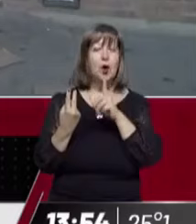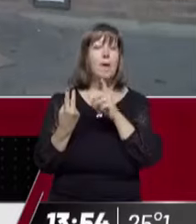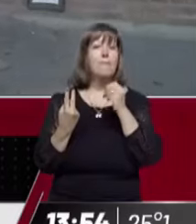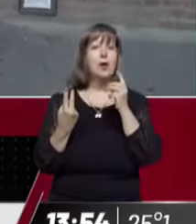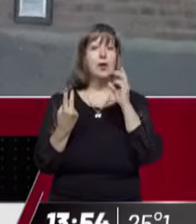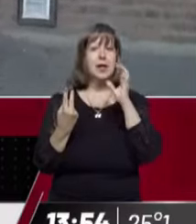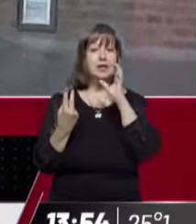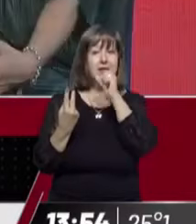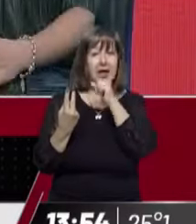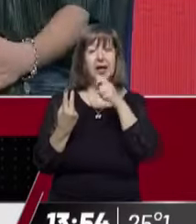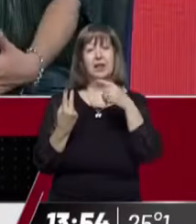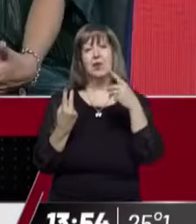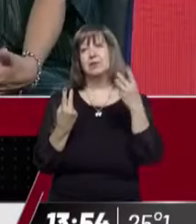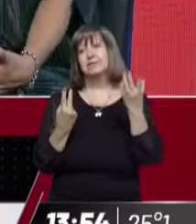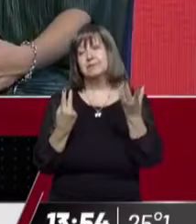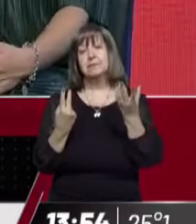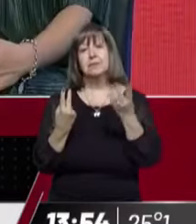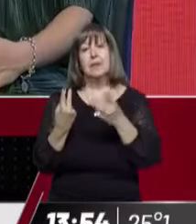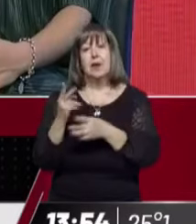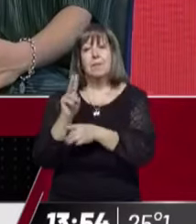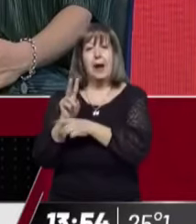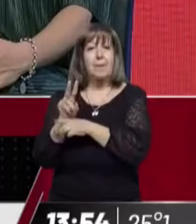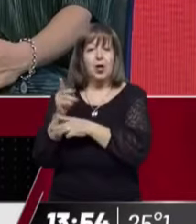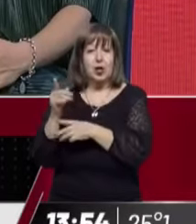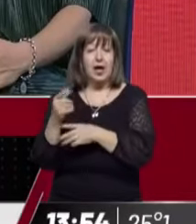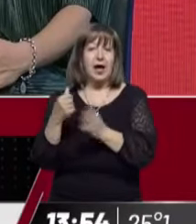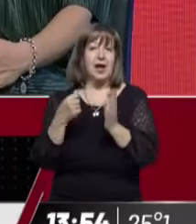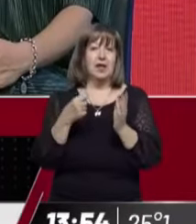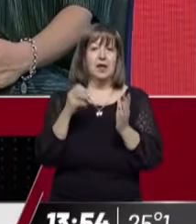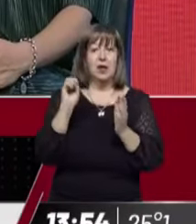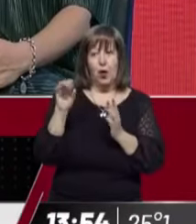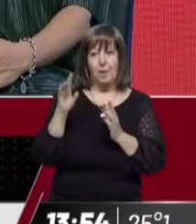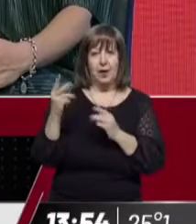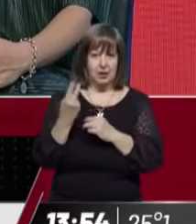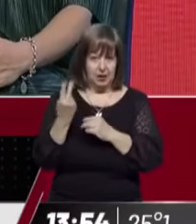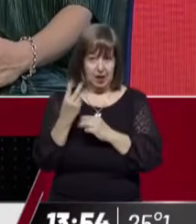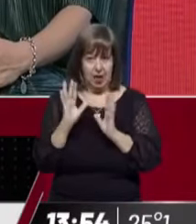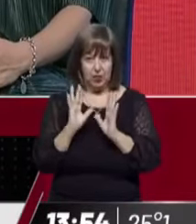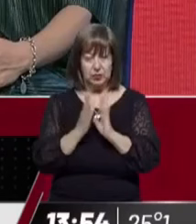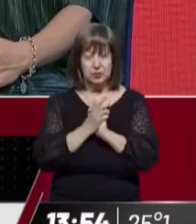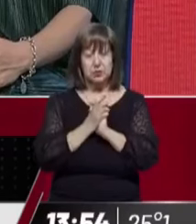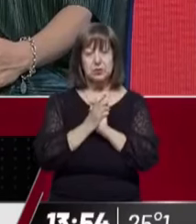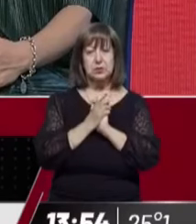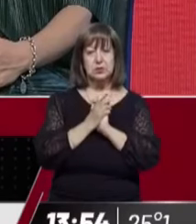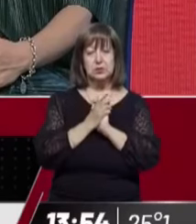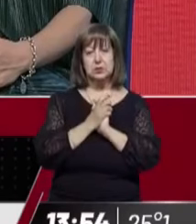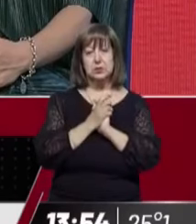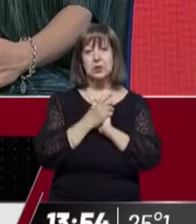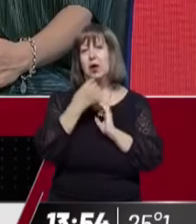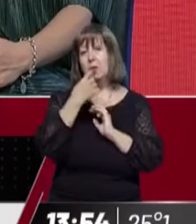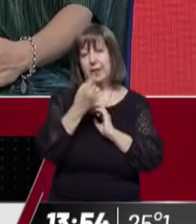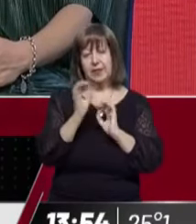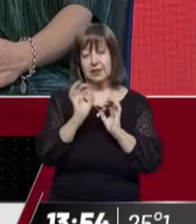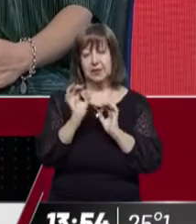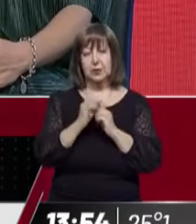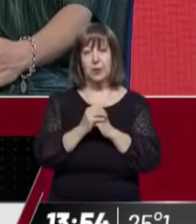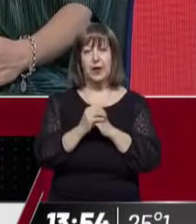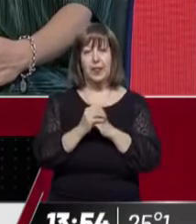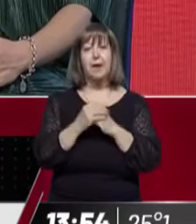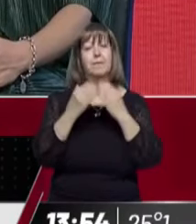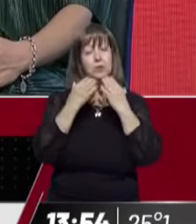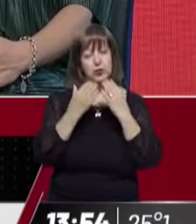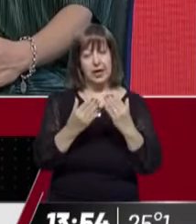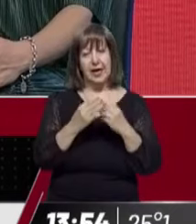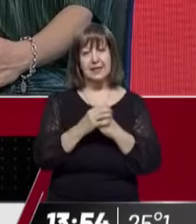cautos y sobre todo proteger la identidad de las dos. Así que gracias, Oscar. Te esperamos Exactamente. Que mañana. la pasen muy